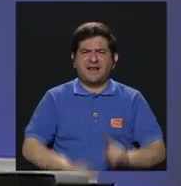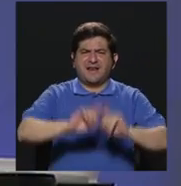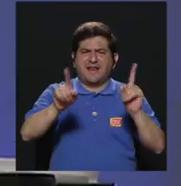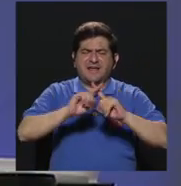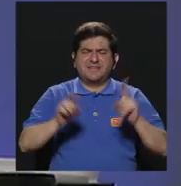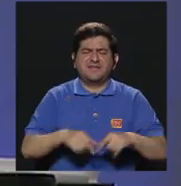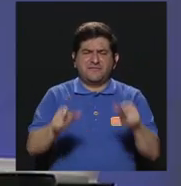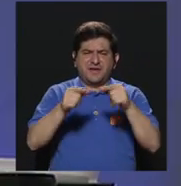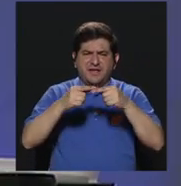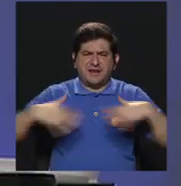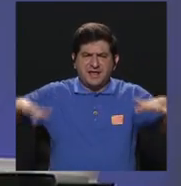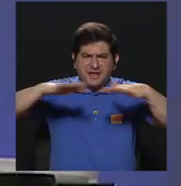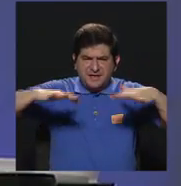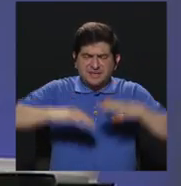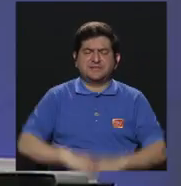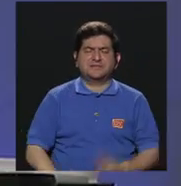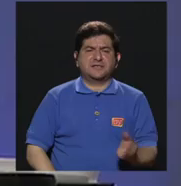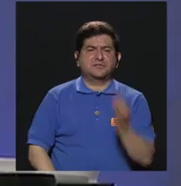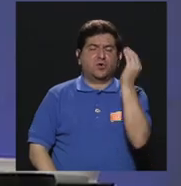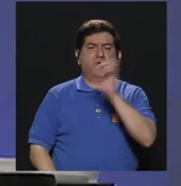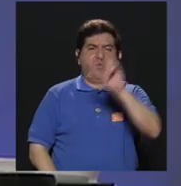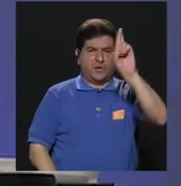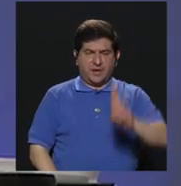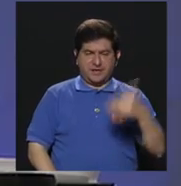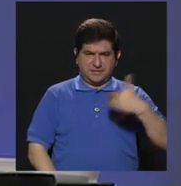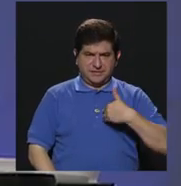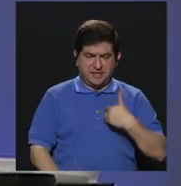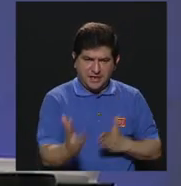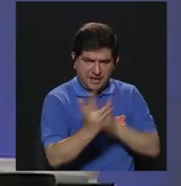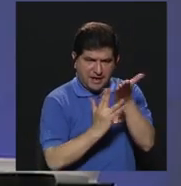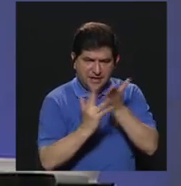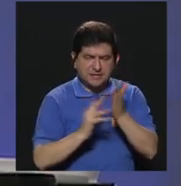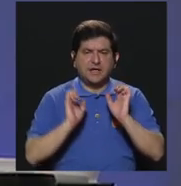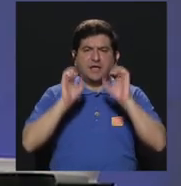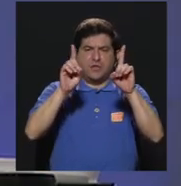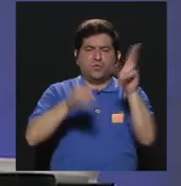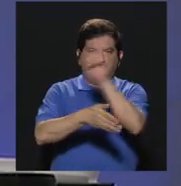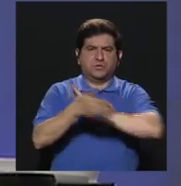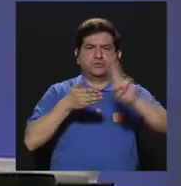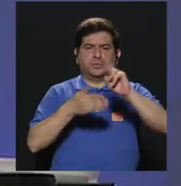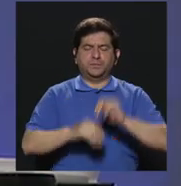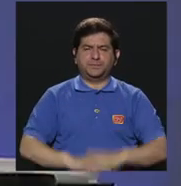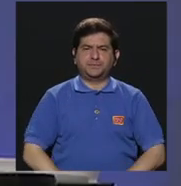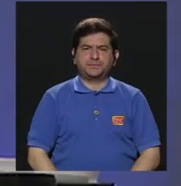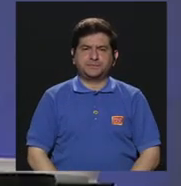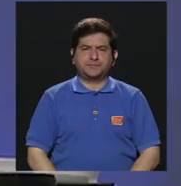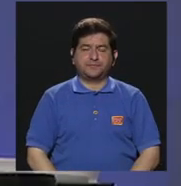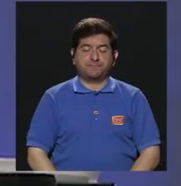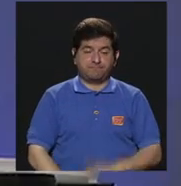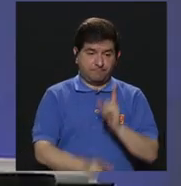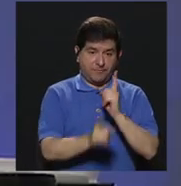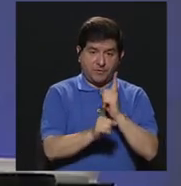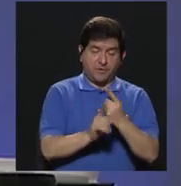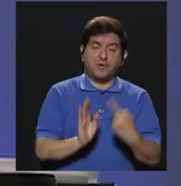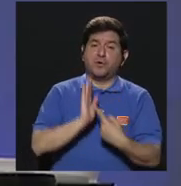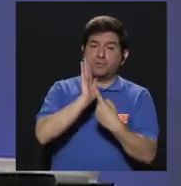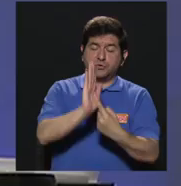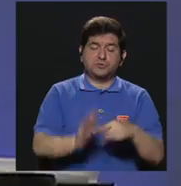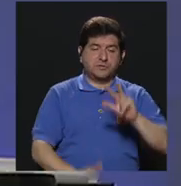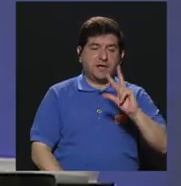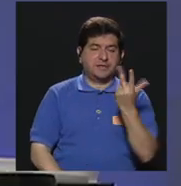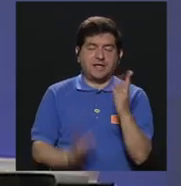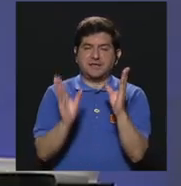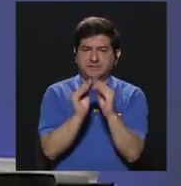en las oportunidades de los jóvenes costarricenses a la educación superior. Como atinadamente lo señalaron en el